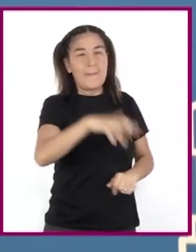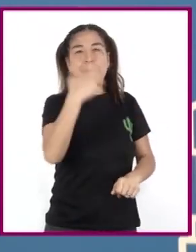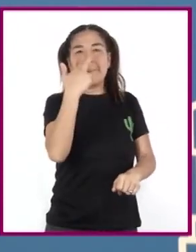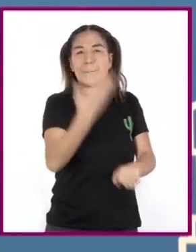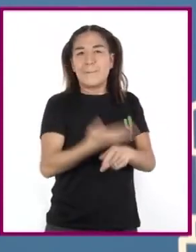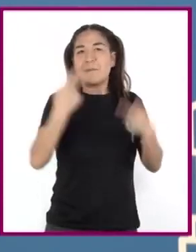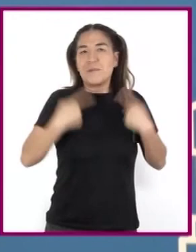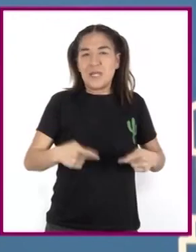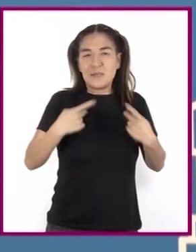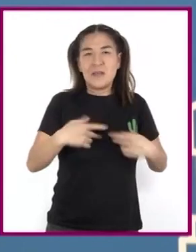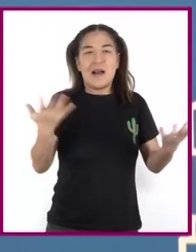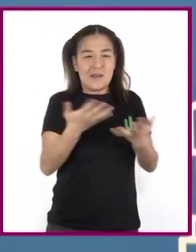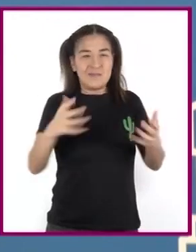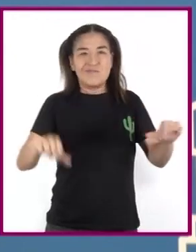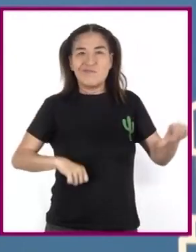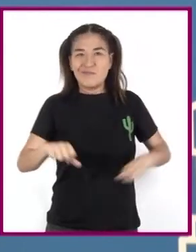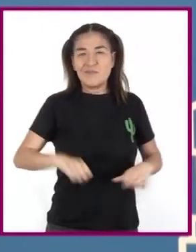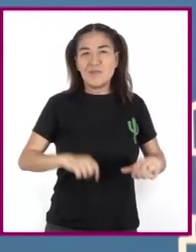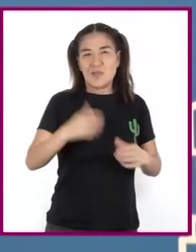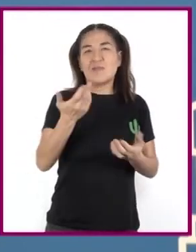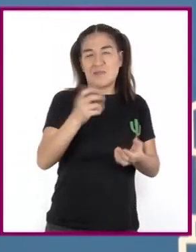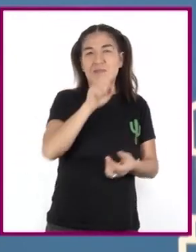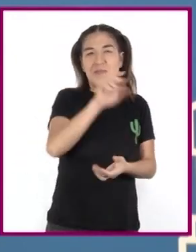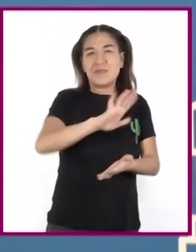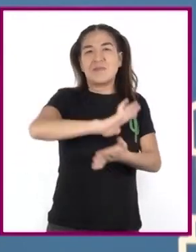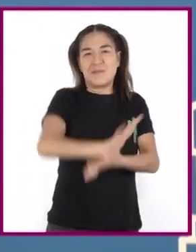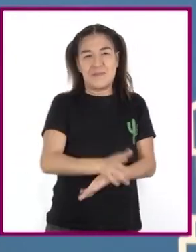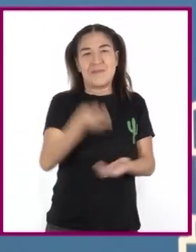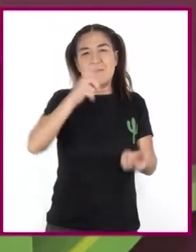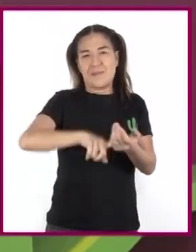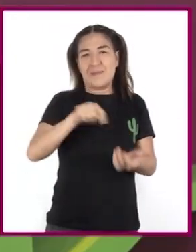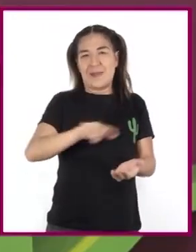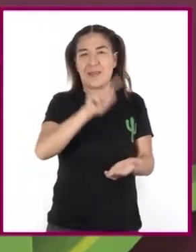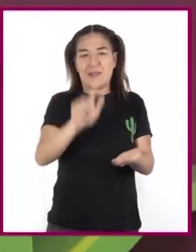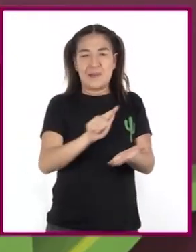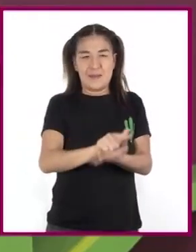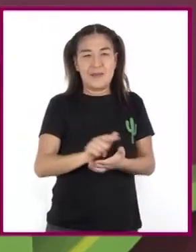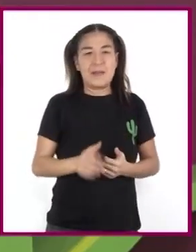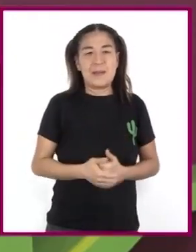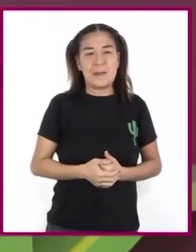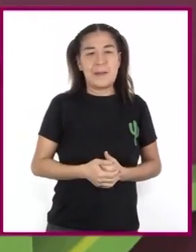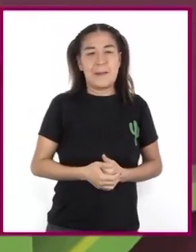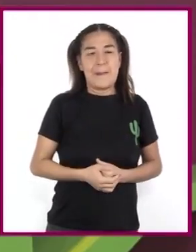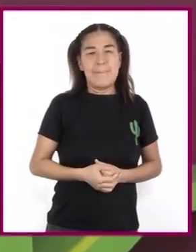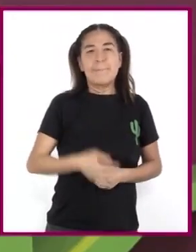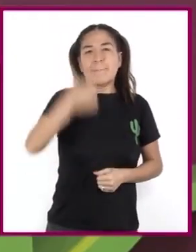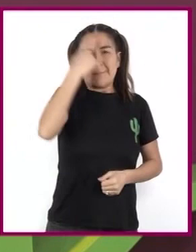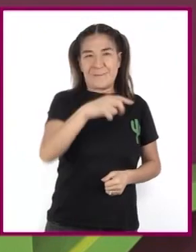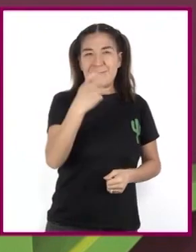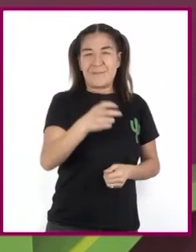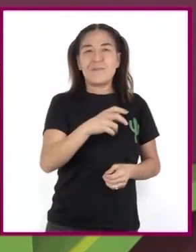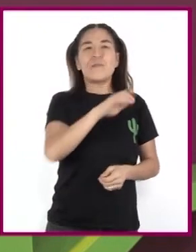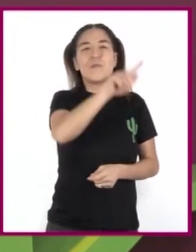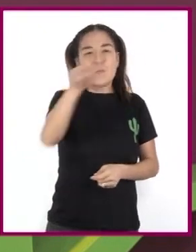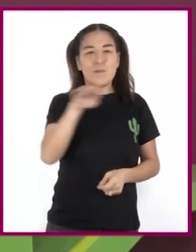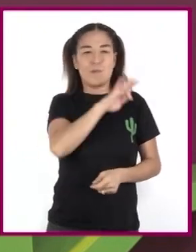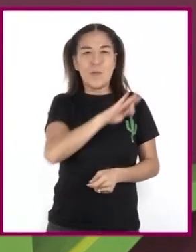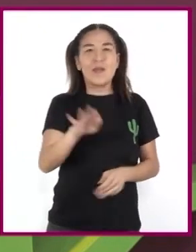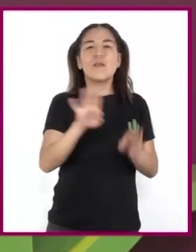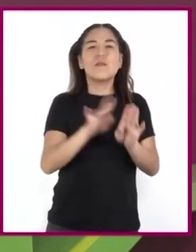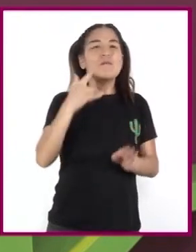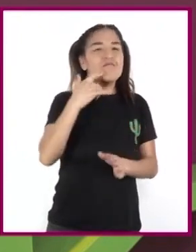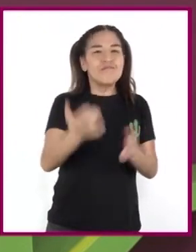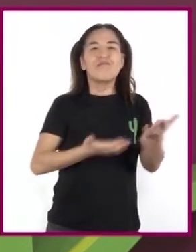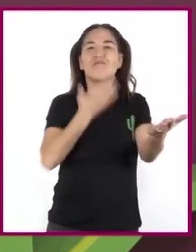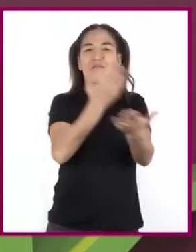cometer alguna acción de discriminación prevista en la ley. Para que logren proponer acciones concretas que les